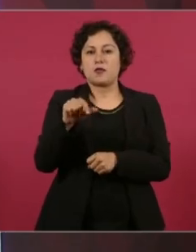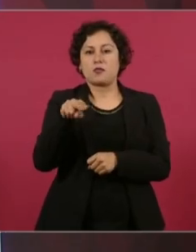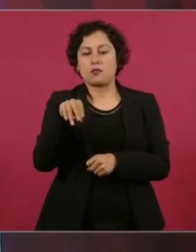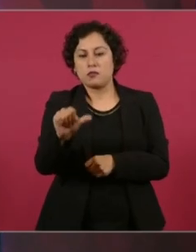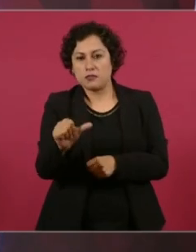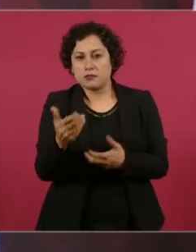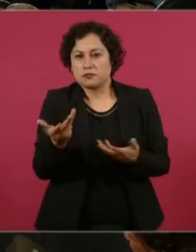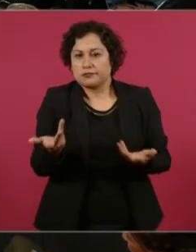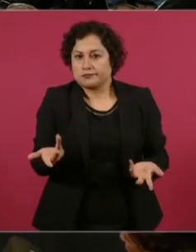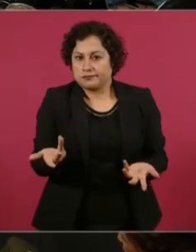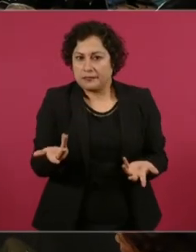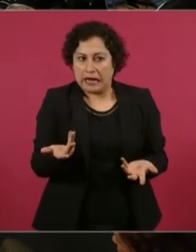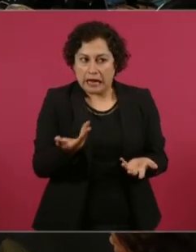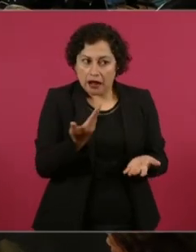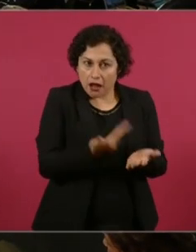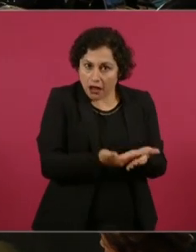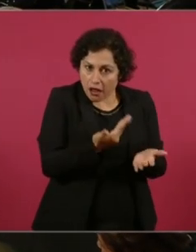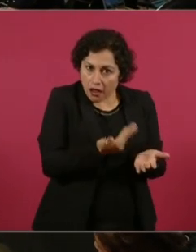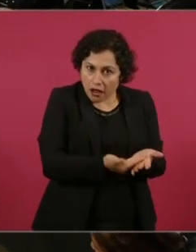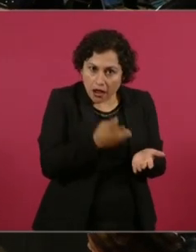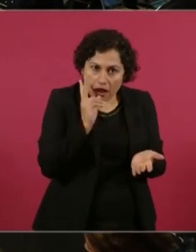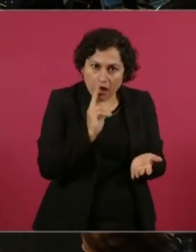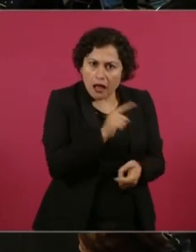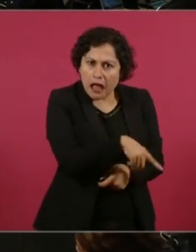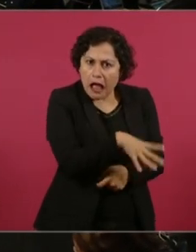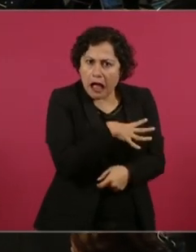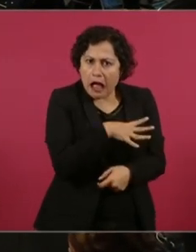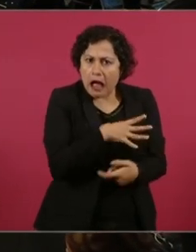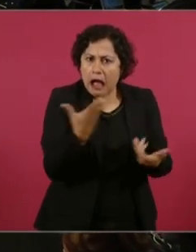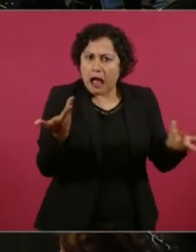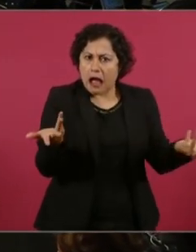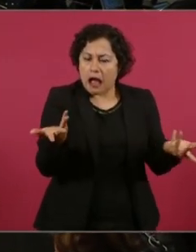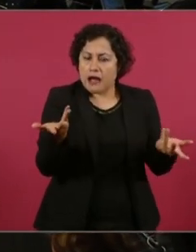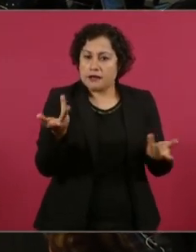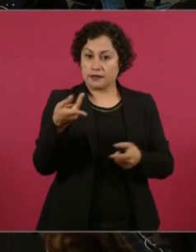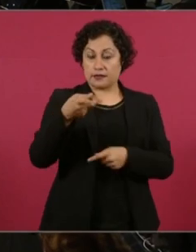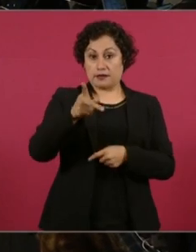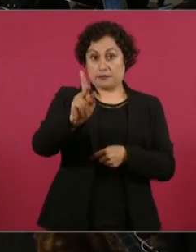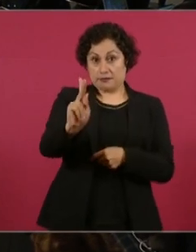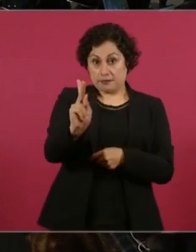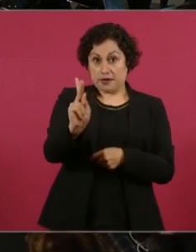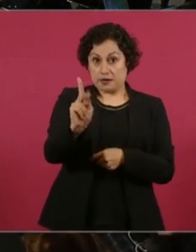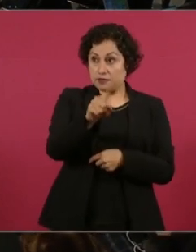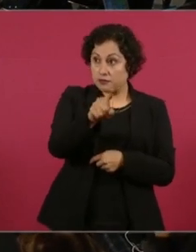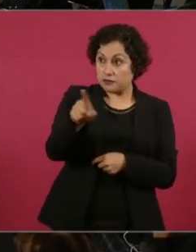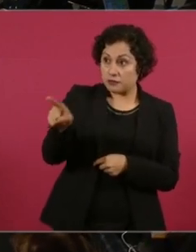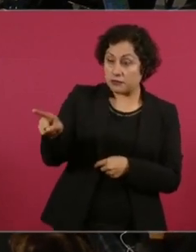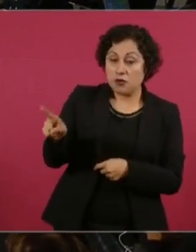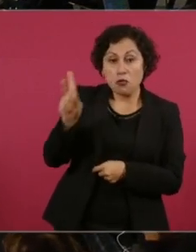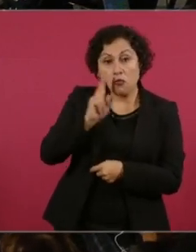Y ahora resulta que sin ninguna prueba, una sola prueba,